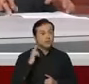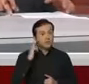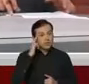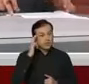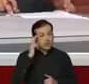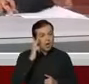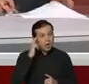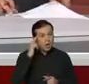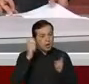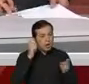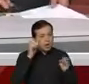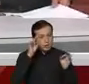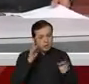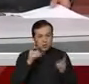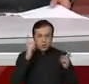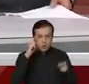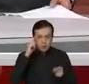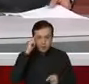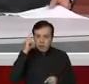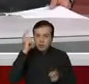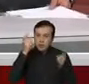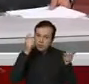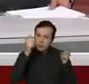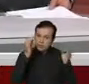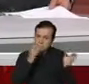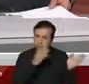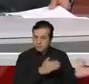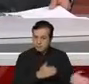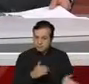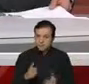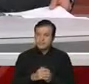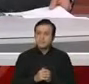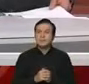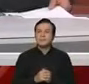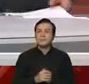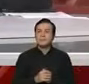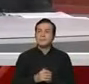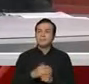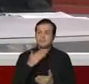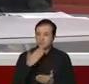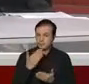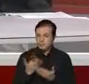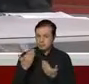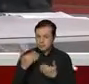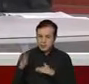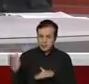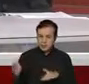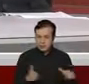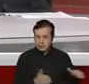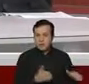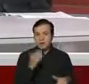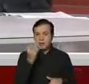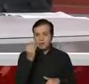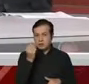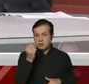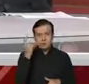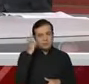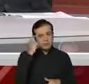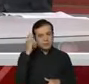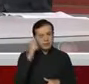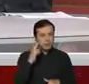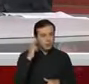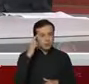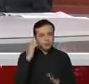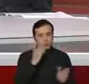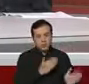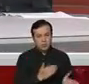y gobernar es hacer las cosas racionalmente. De acuerdo, secretario. Ahora estos recursos ya está pensando el gobierno